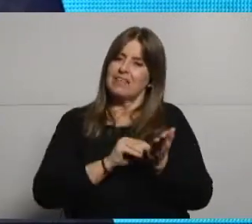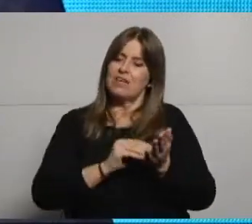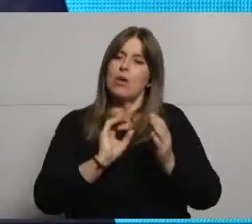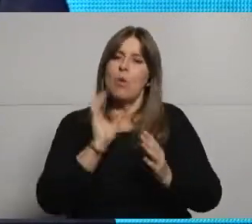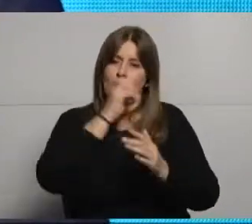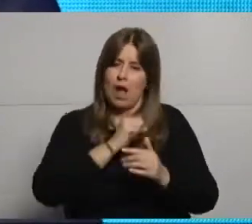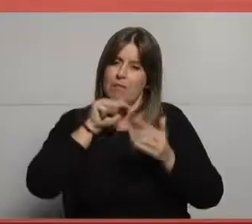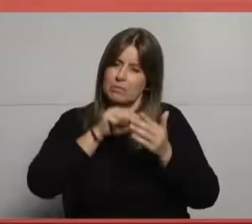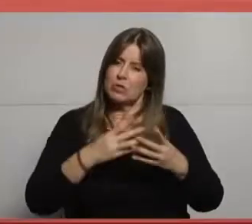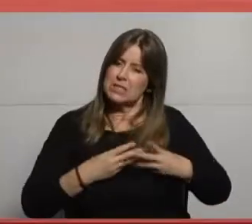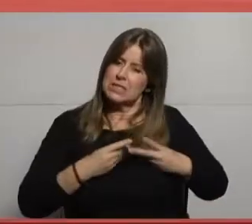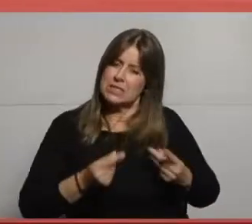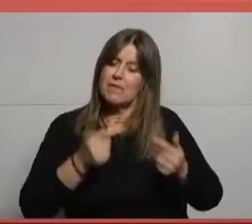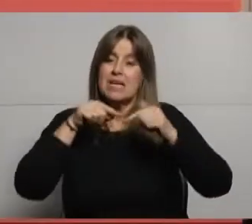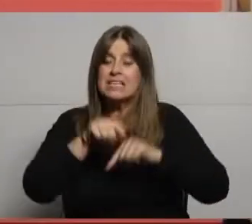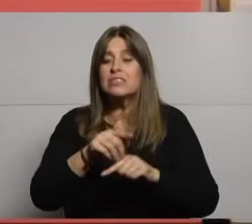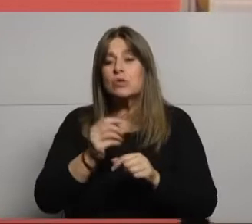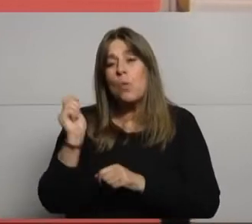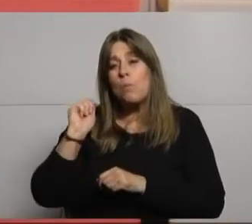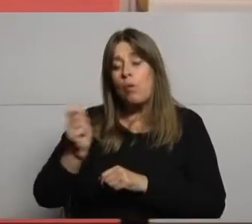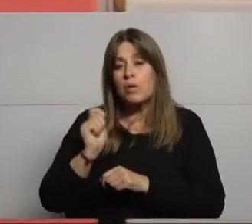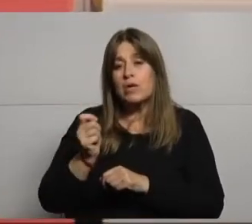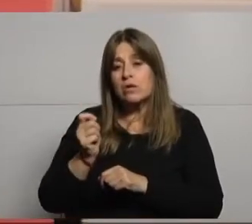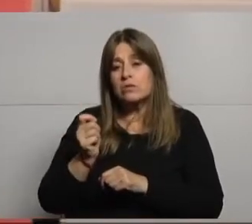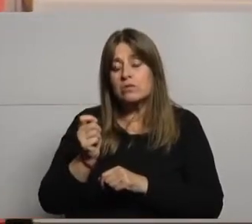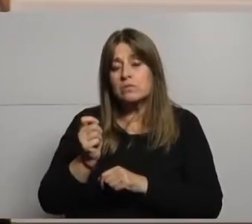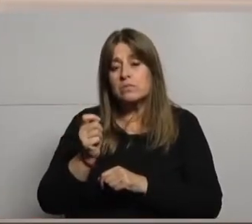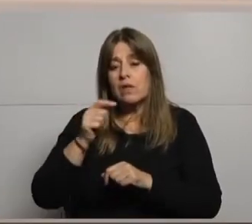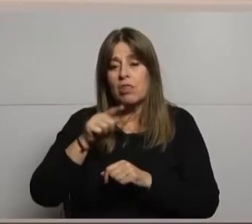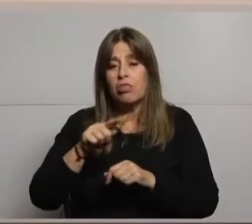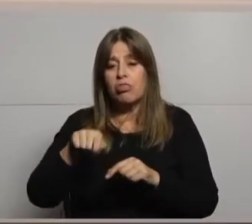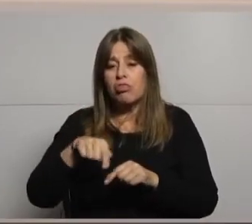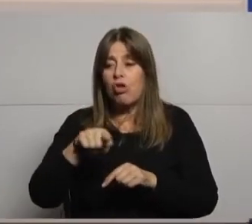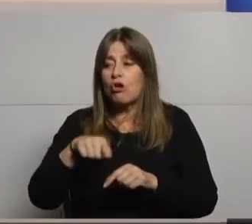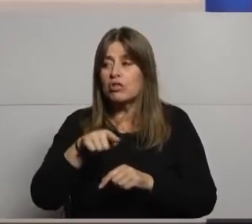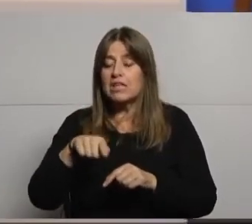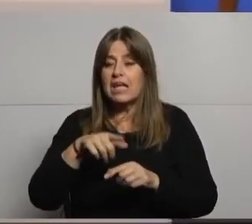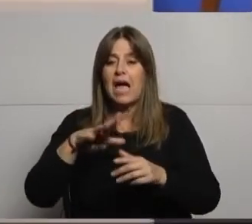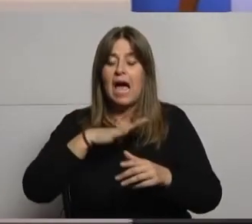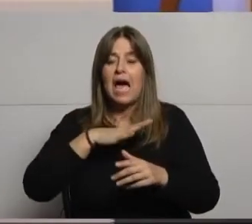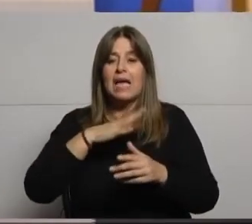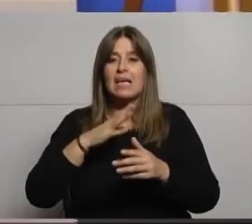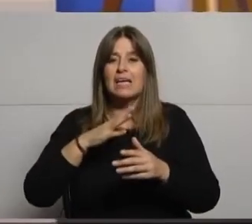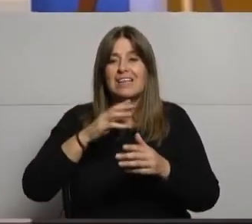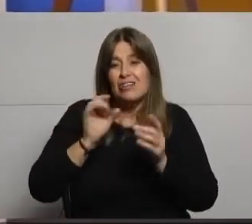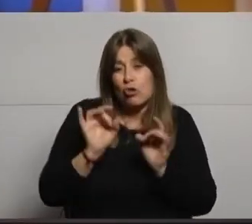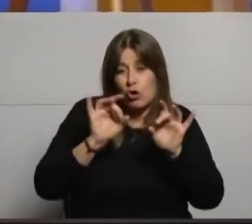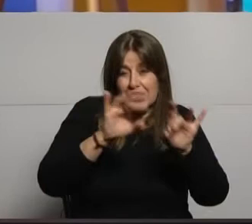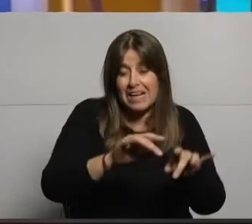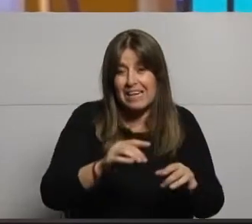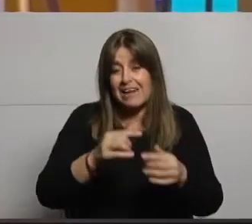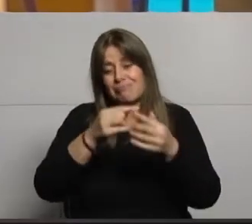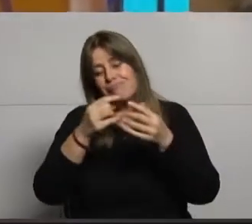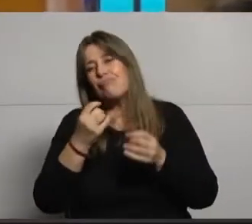sensibles. Incluso estos que son públicos, ¿verdad? Porque los lugares donde existen contagios, la cantidad de